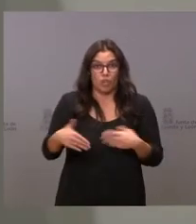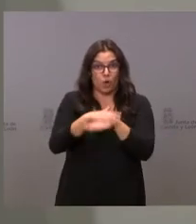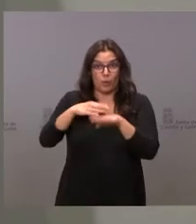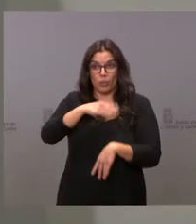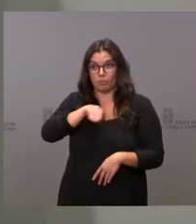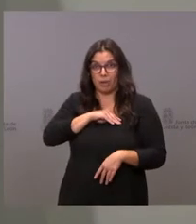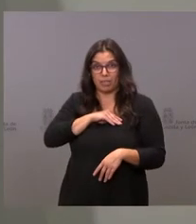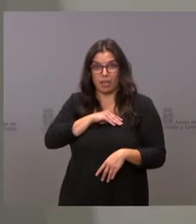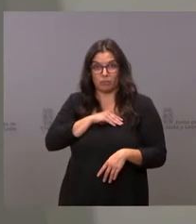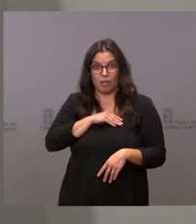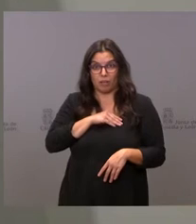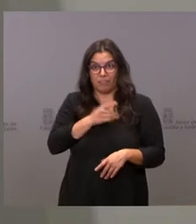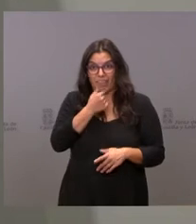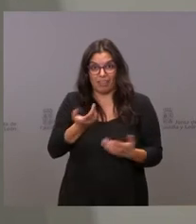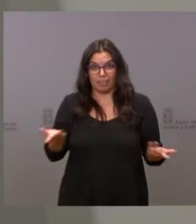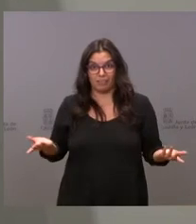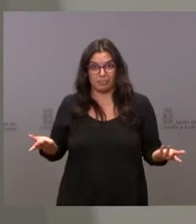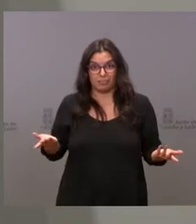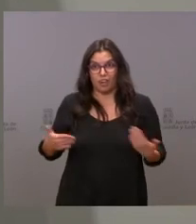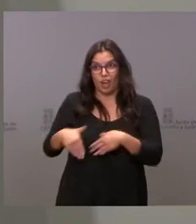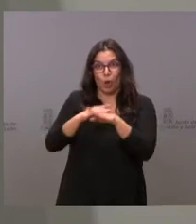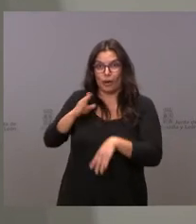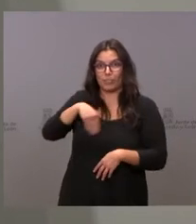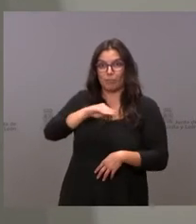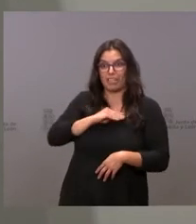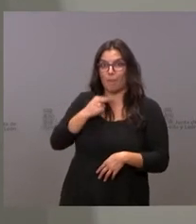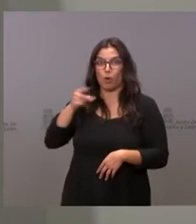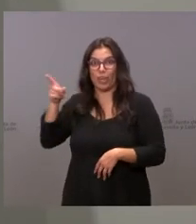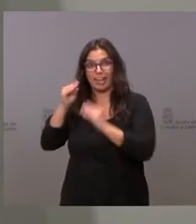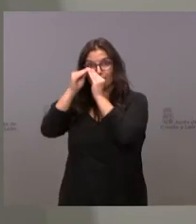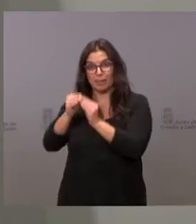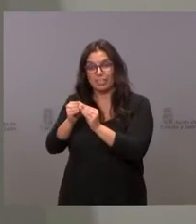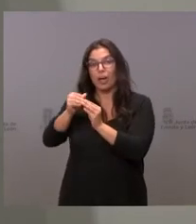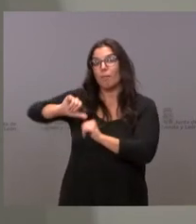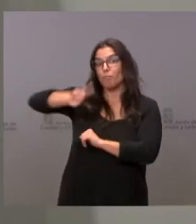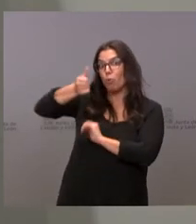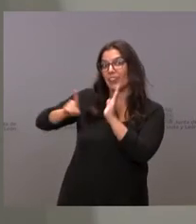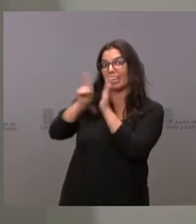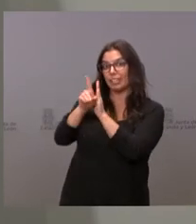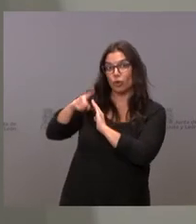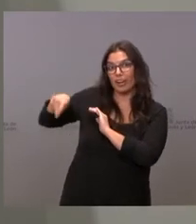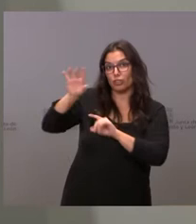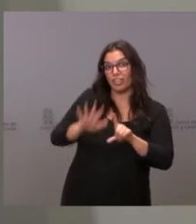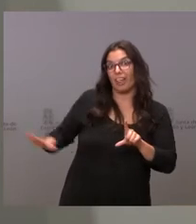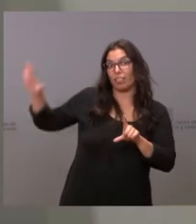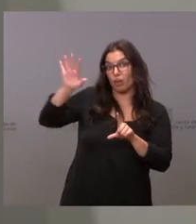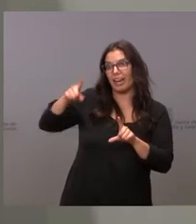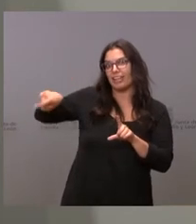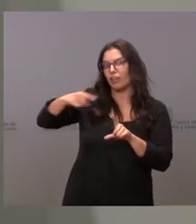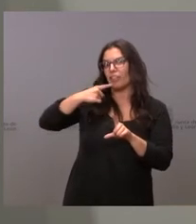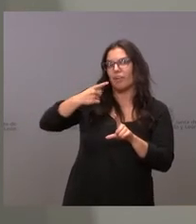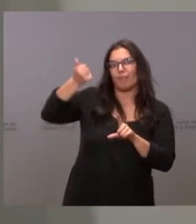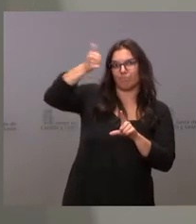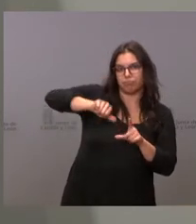no tiene mucha dificultad. Es el Gobierno quien hizo el decreto y quien tiene que declarar el fin de la